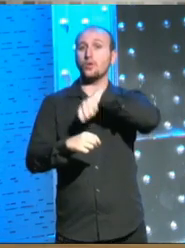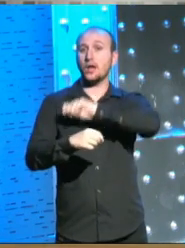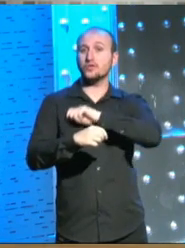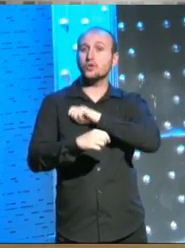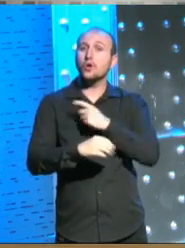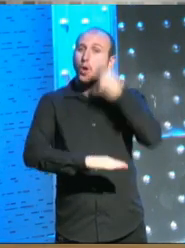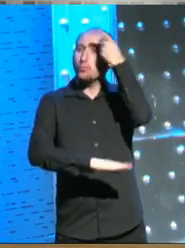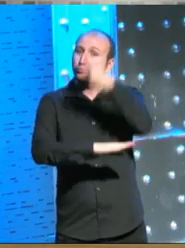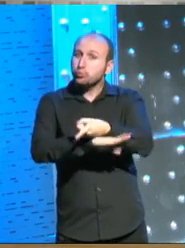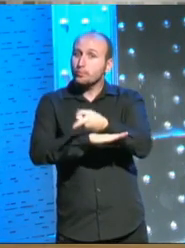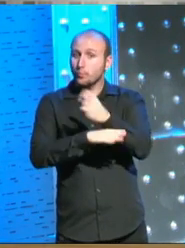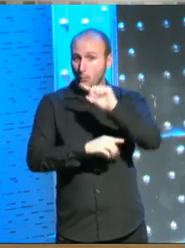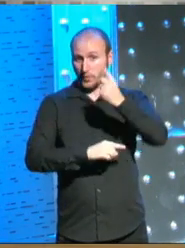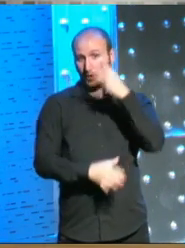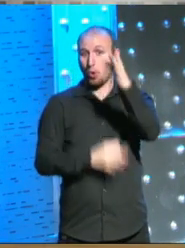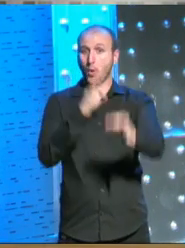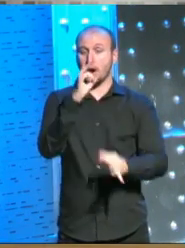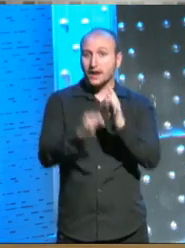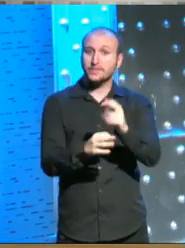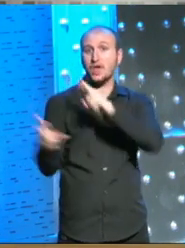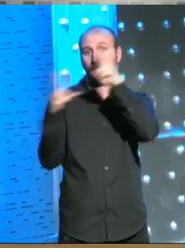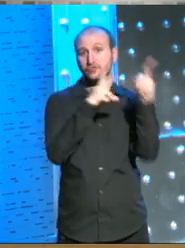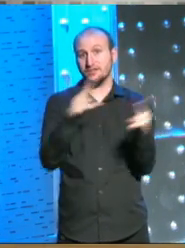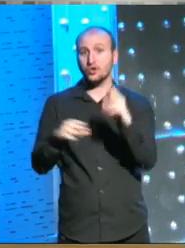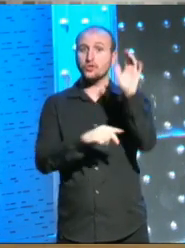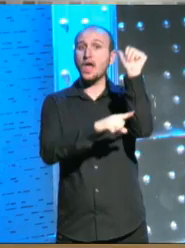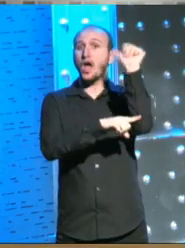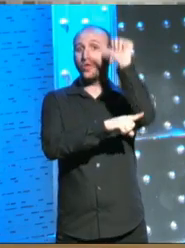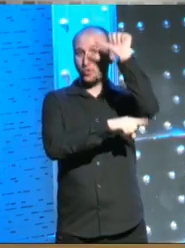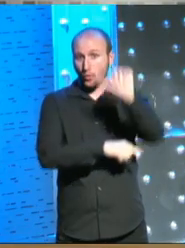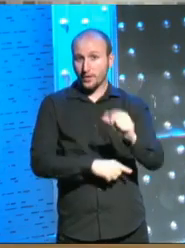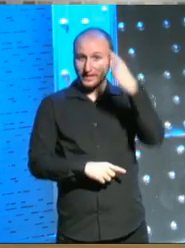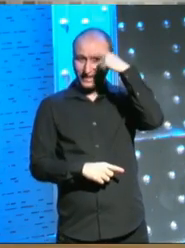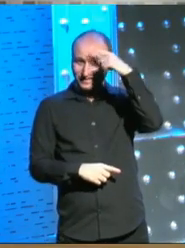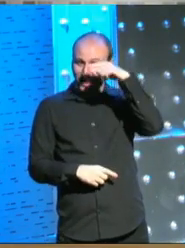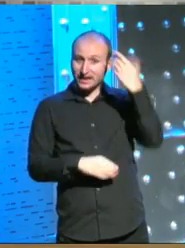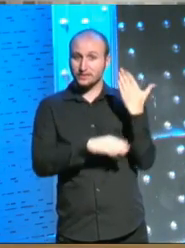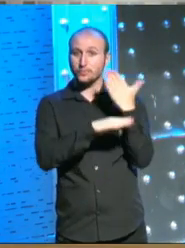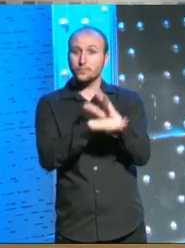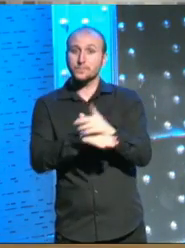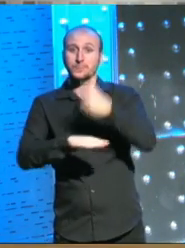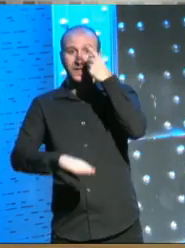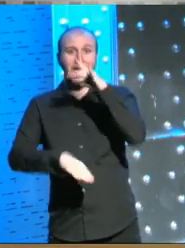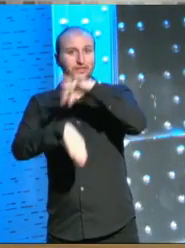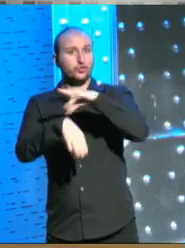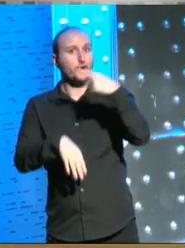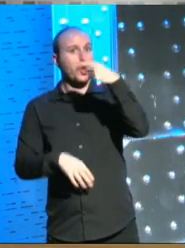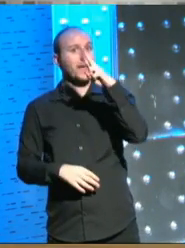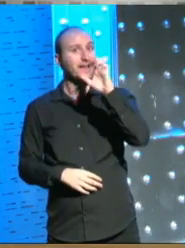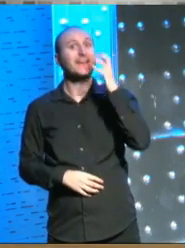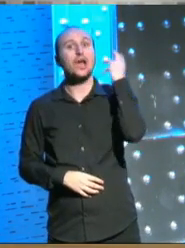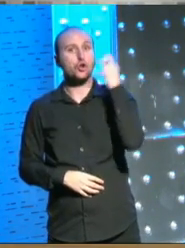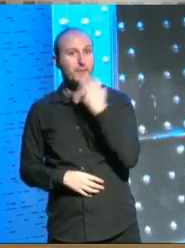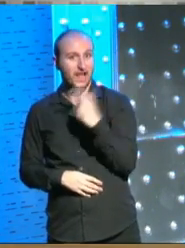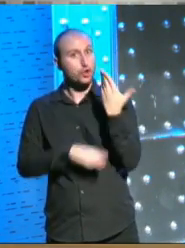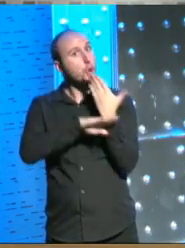Caballero, organiza una sesión de documentales de Painlevé que presenta el doctor Gregorio Marañón, nada menos. Hay un parlamento